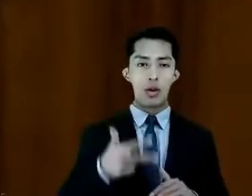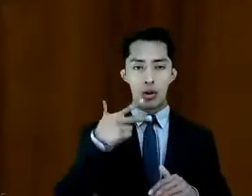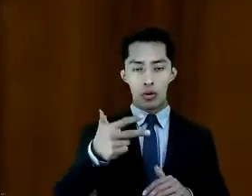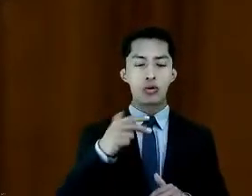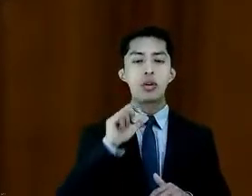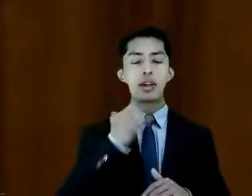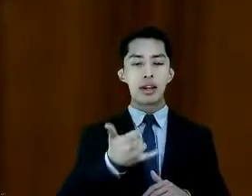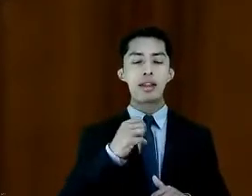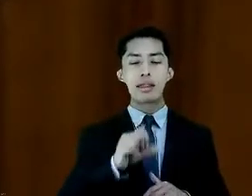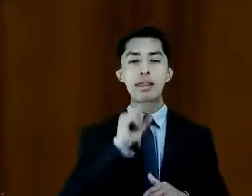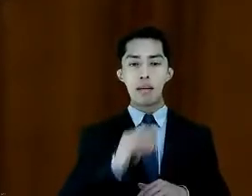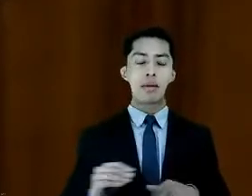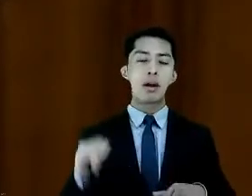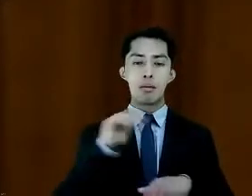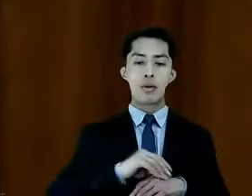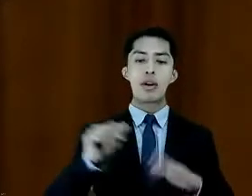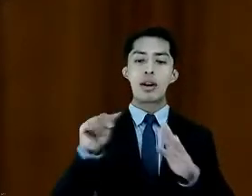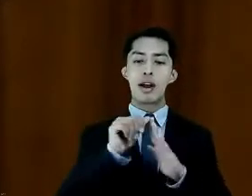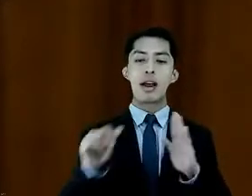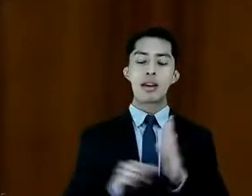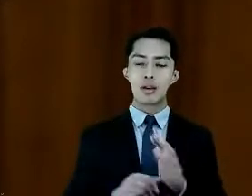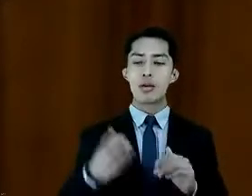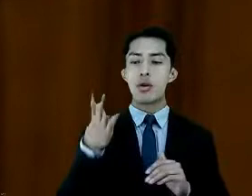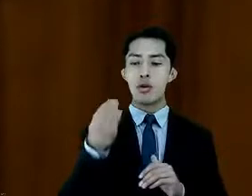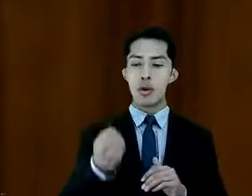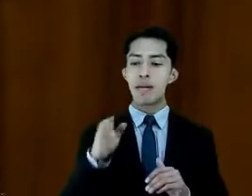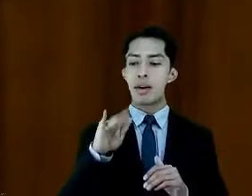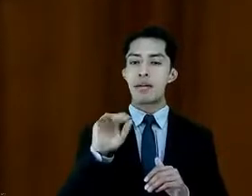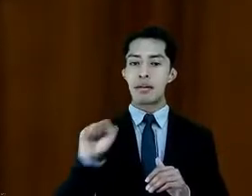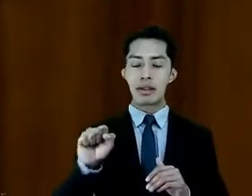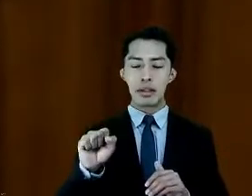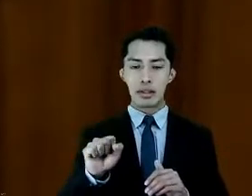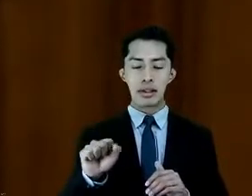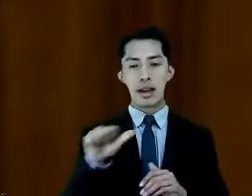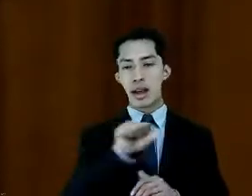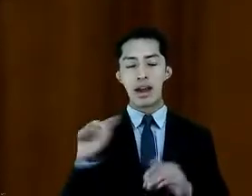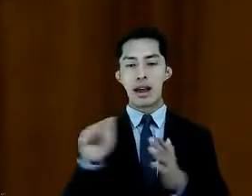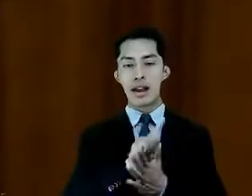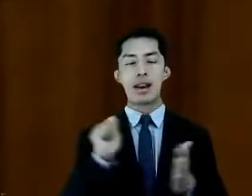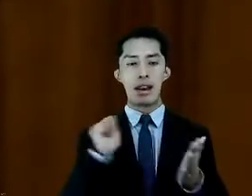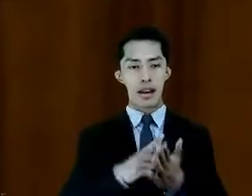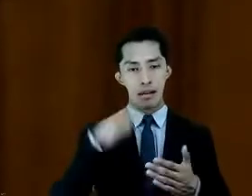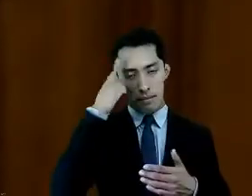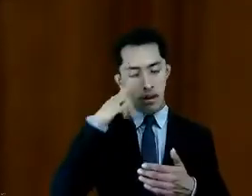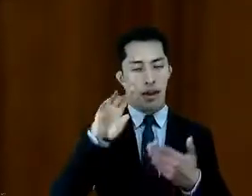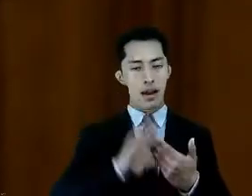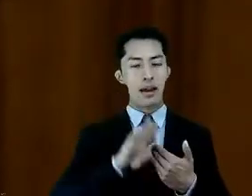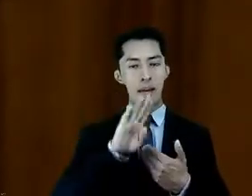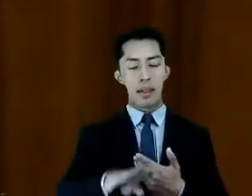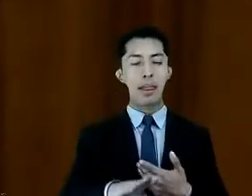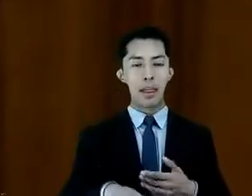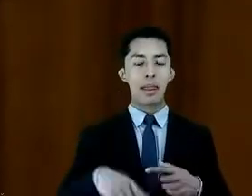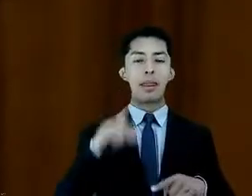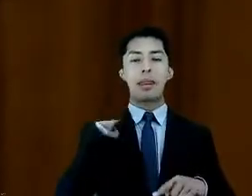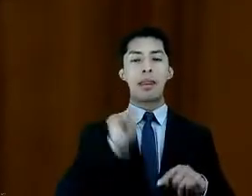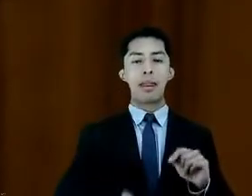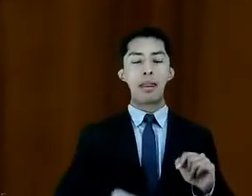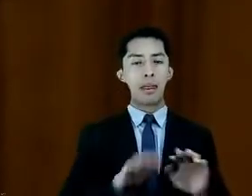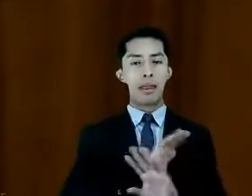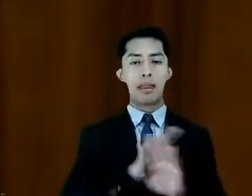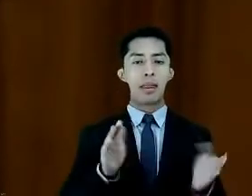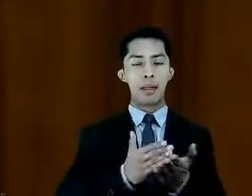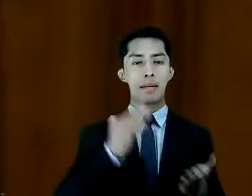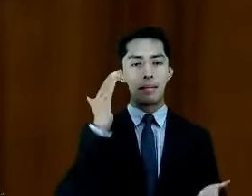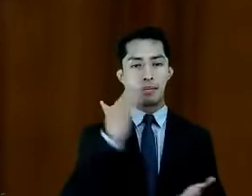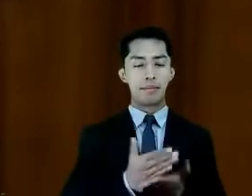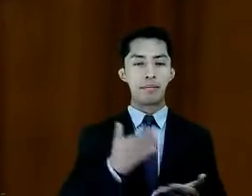se adiciona un artículo 9 bis a la ley para prevenir, combatir y